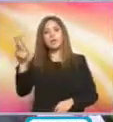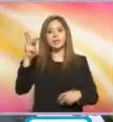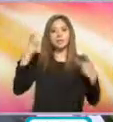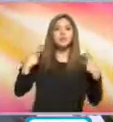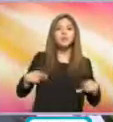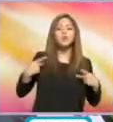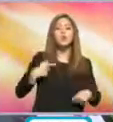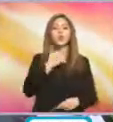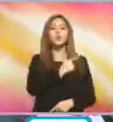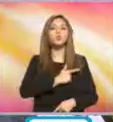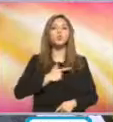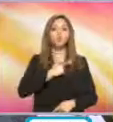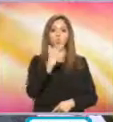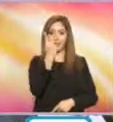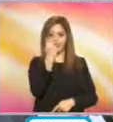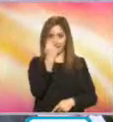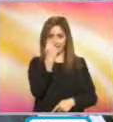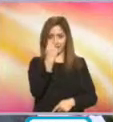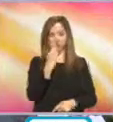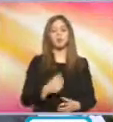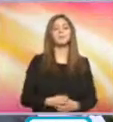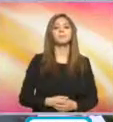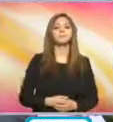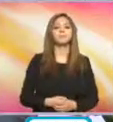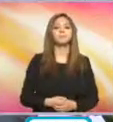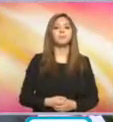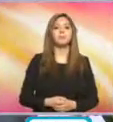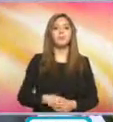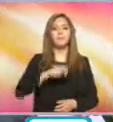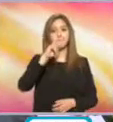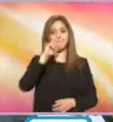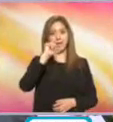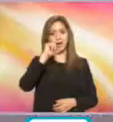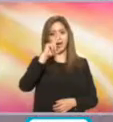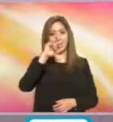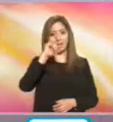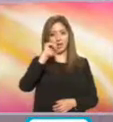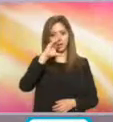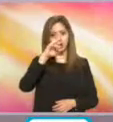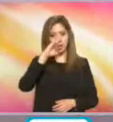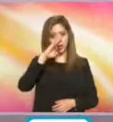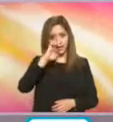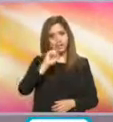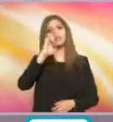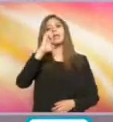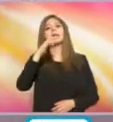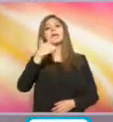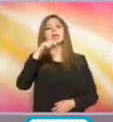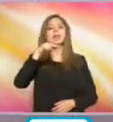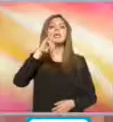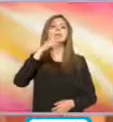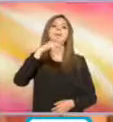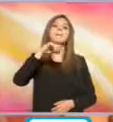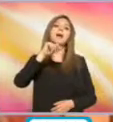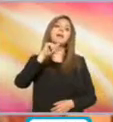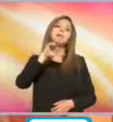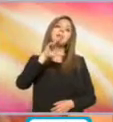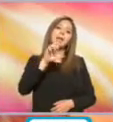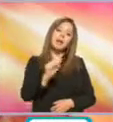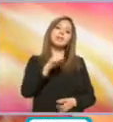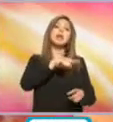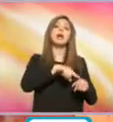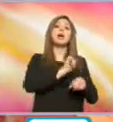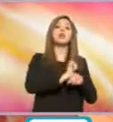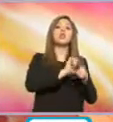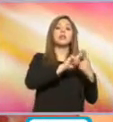que ve la televisión. Es Variaciones Enigmática, que está en el Teatro de la SOGEM, ahí en San José Insurgentes. Está César